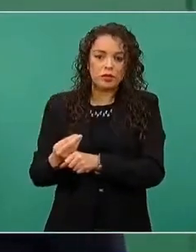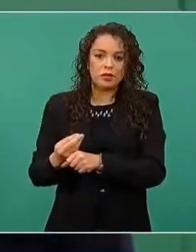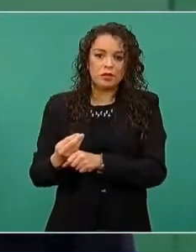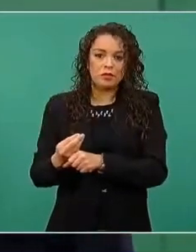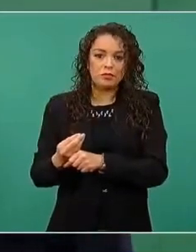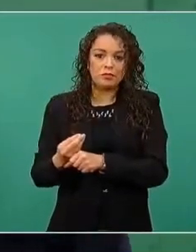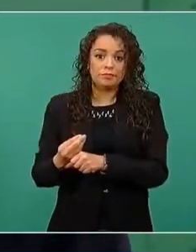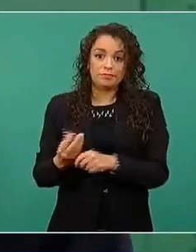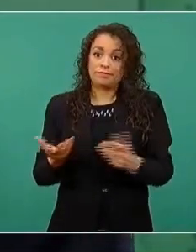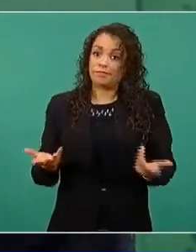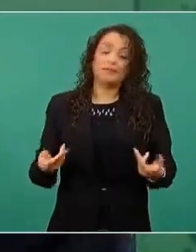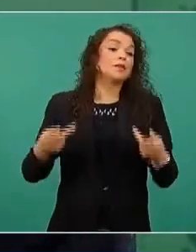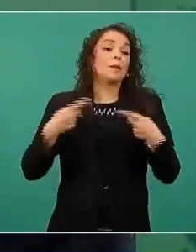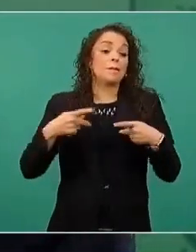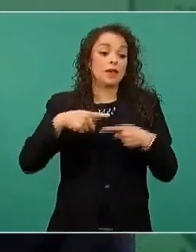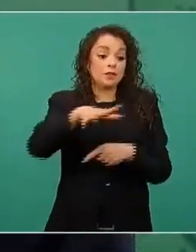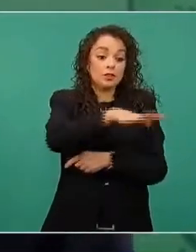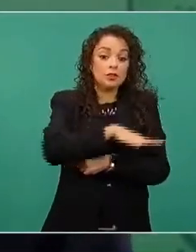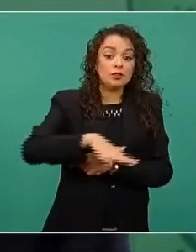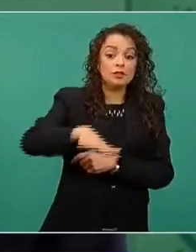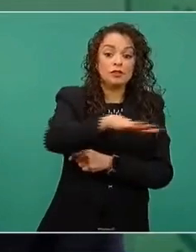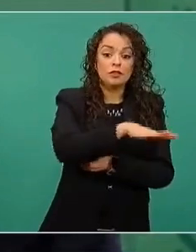la gente está